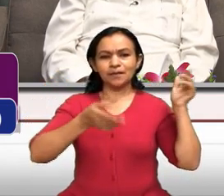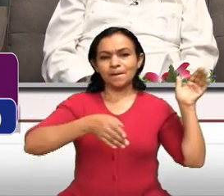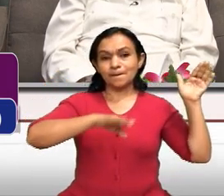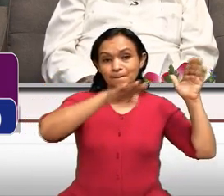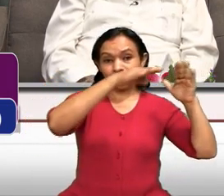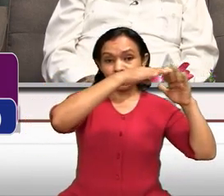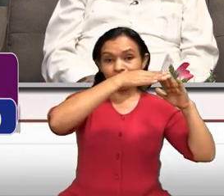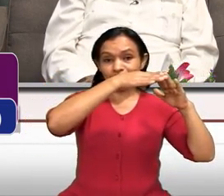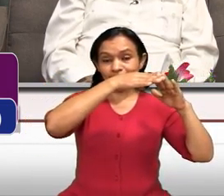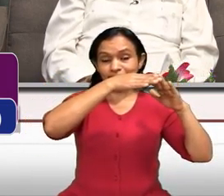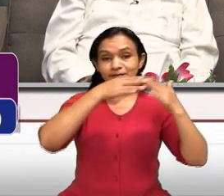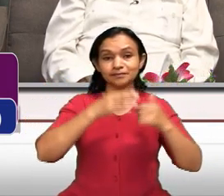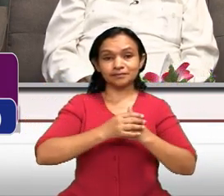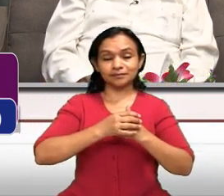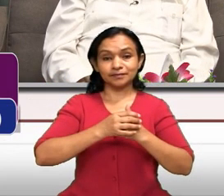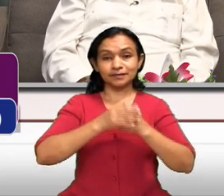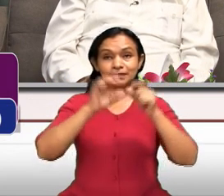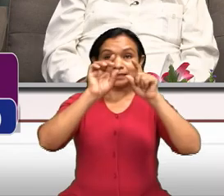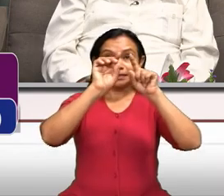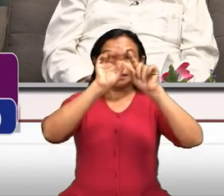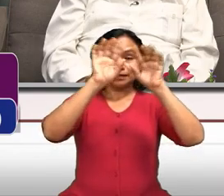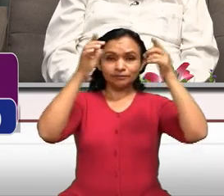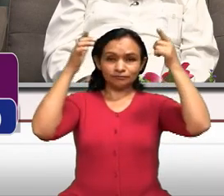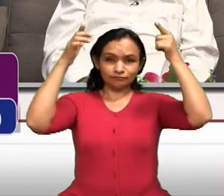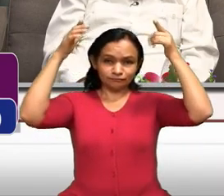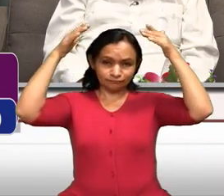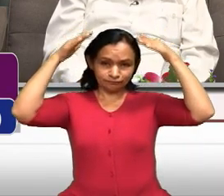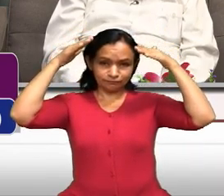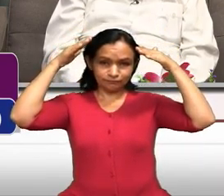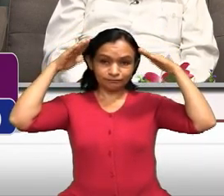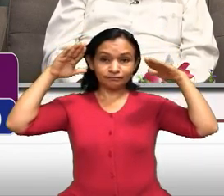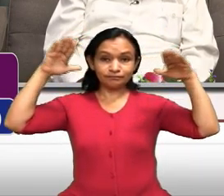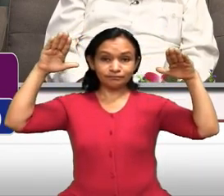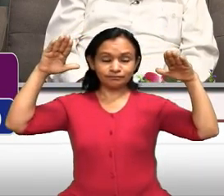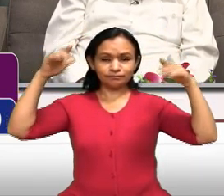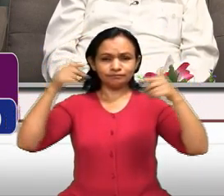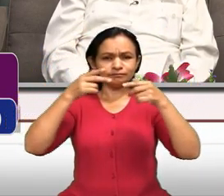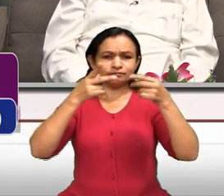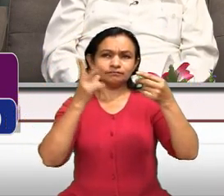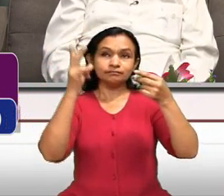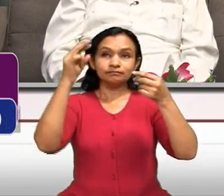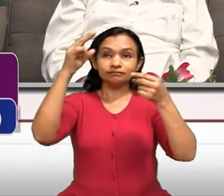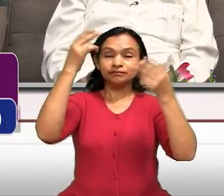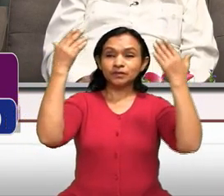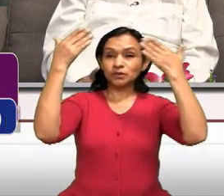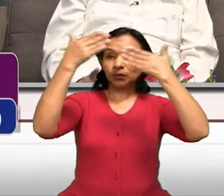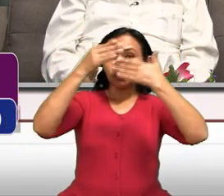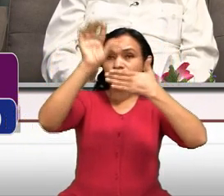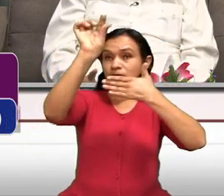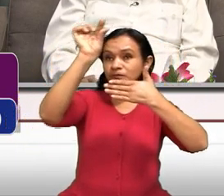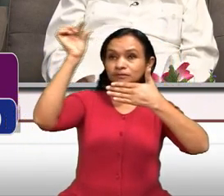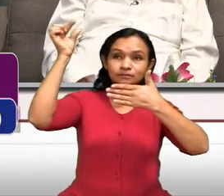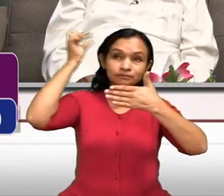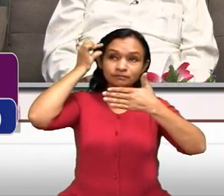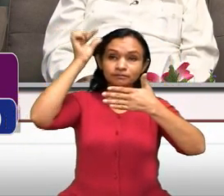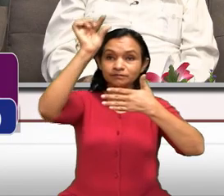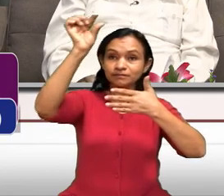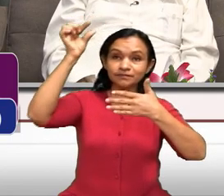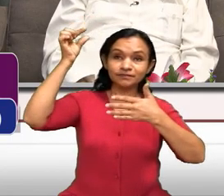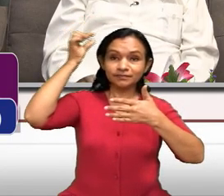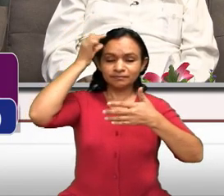agreste. Las estrellas de su sombrero guerrero las cortó de las noches tropicales sin lunas.